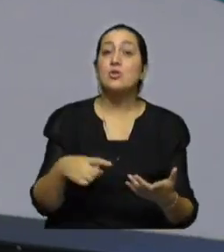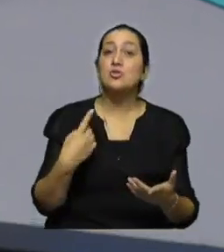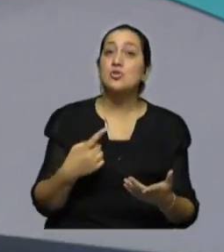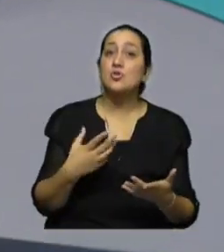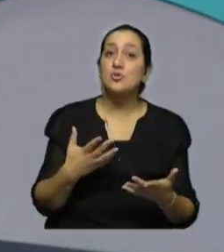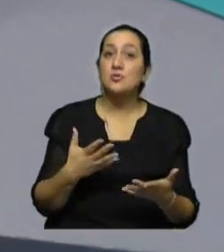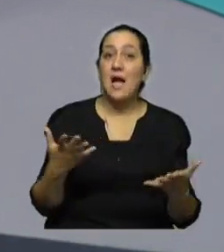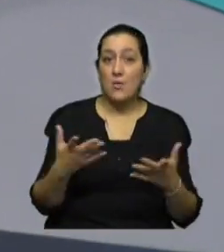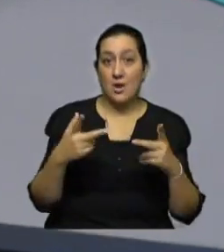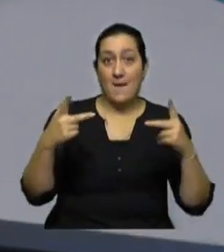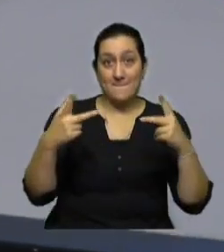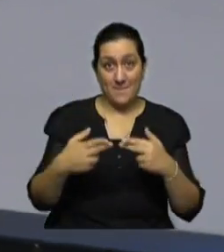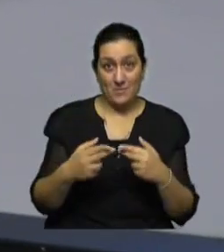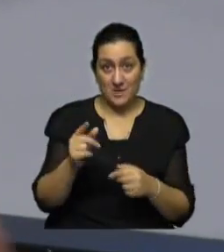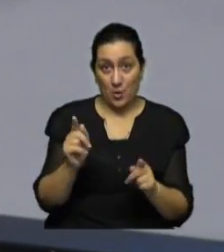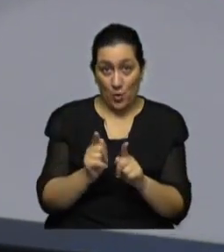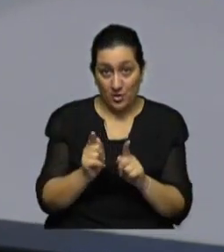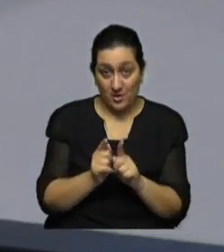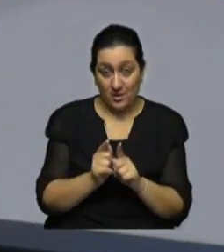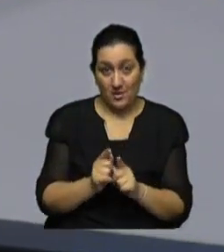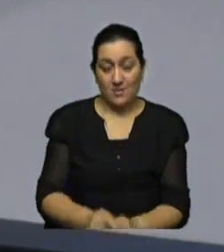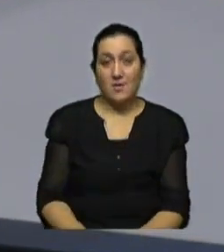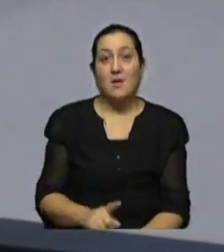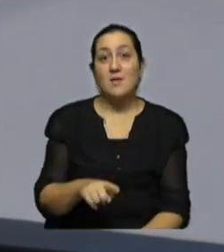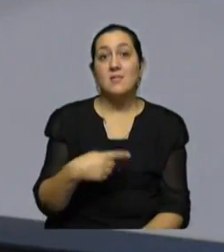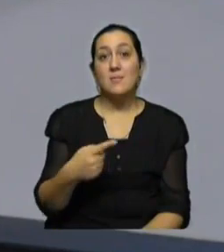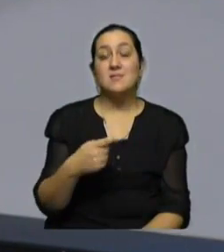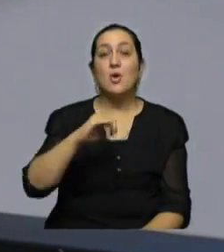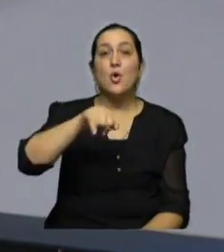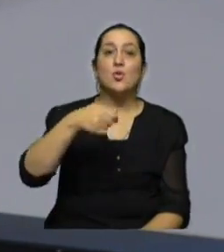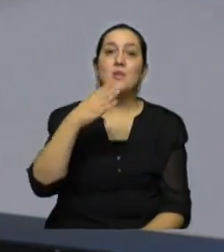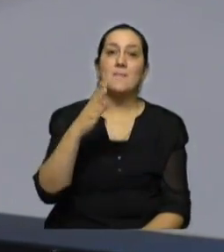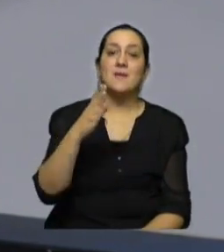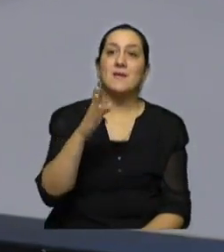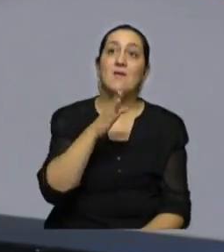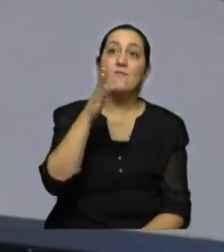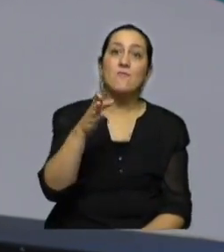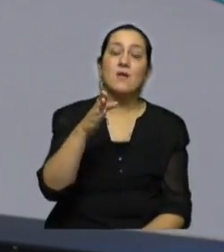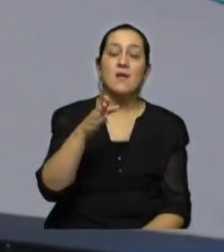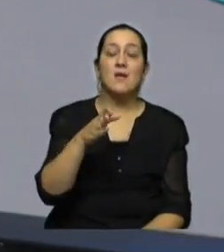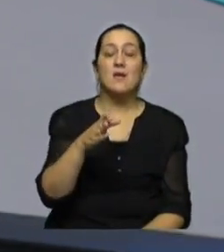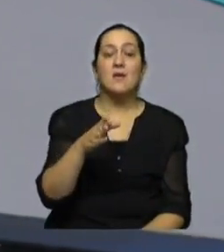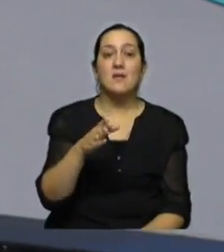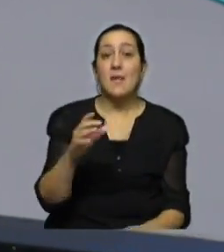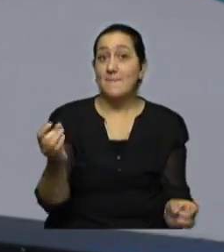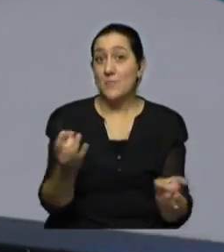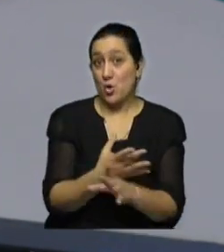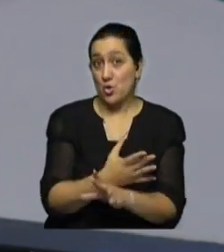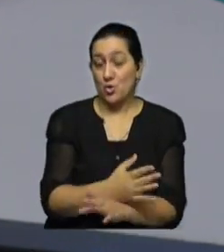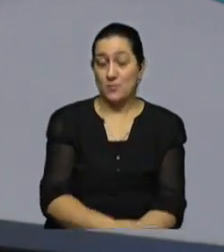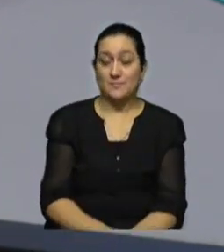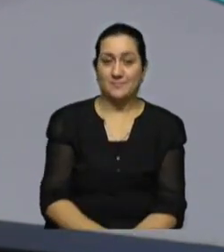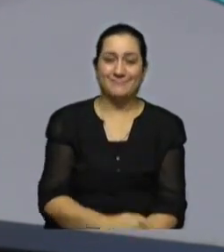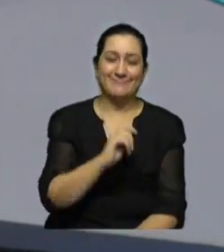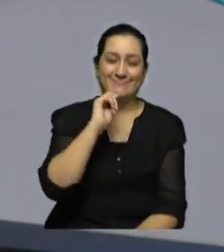Nos vamos una tanda. Luego de la tanda tenemos a JP, que está en el lugar de los hechos. Ya está prontito JP esperándonos. ¡Ey,